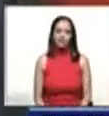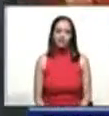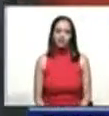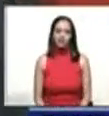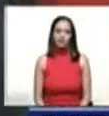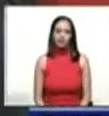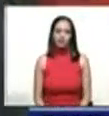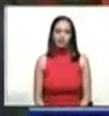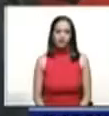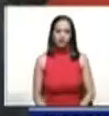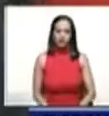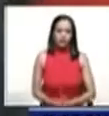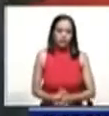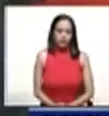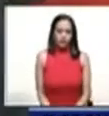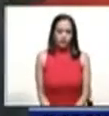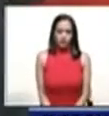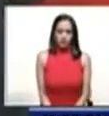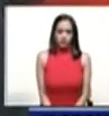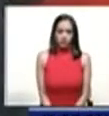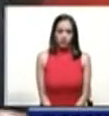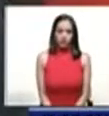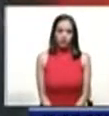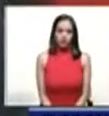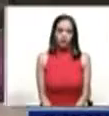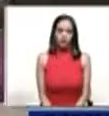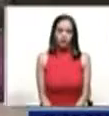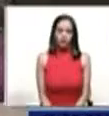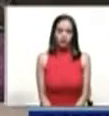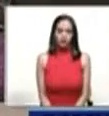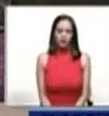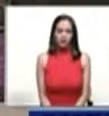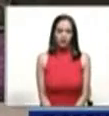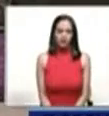grandes debates, por no llamarlos de otra manera, pero que se salió fortalecido de ahí. Pero es que,